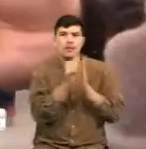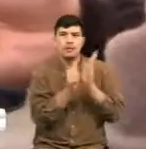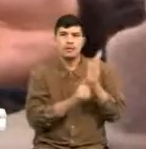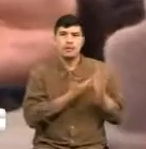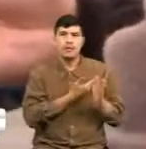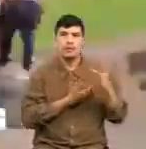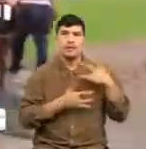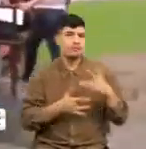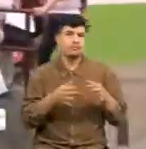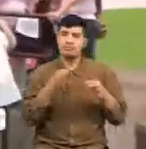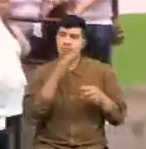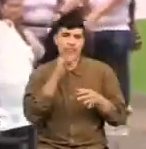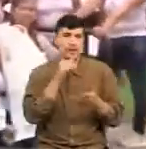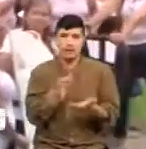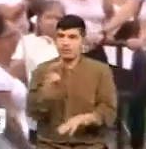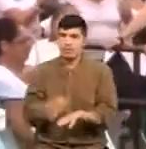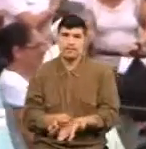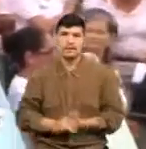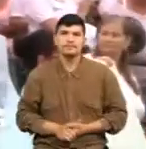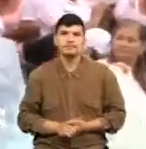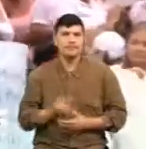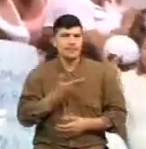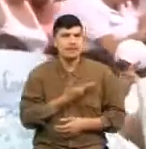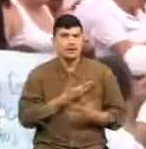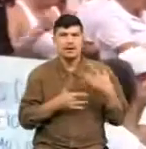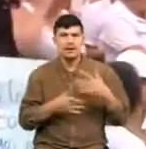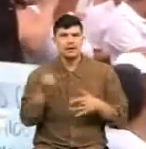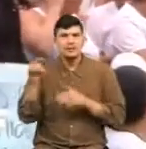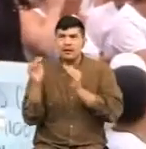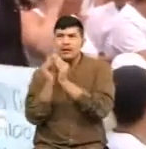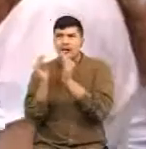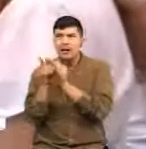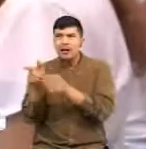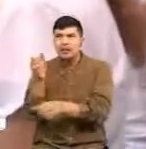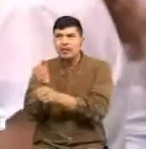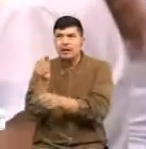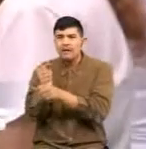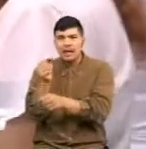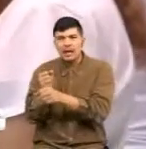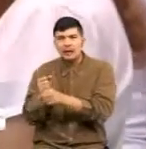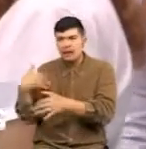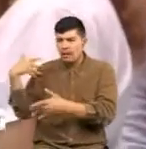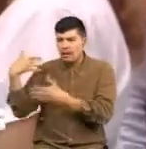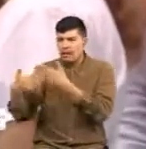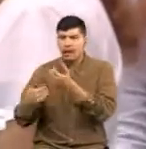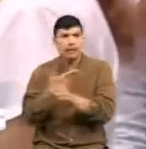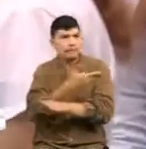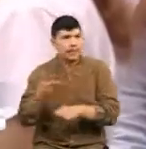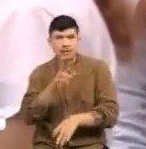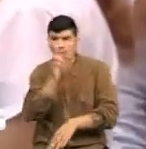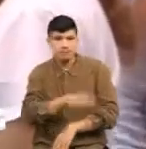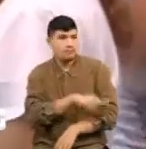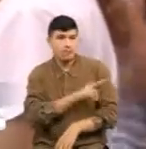se ha cumplido tampoco. Finalmente indicaron que no entienden cómo es el propio ICBF, con quien han trabajado de la mano por años, quien pida la nulidad contra